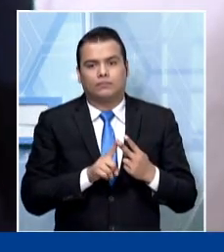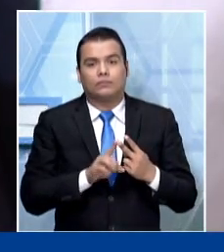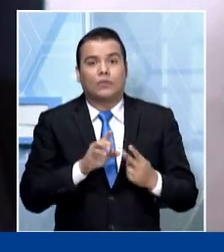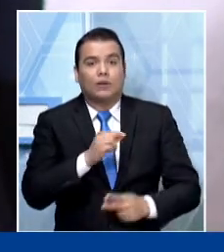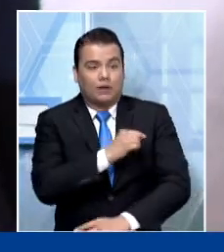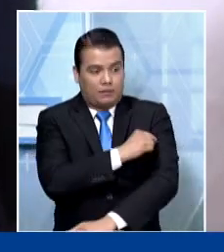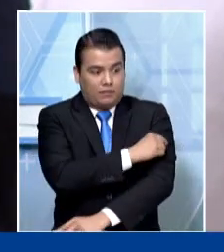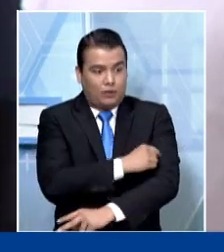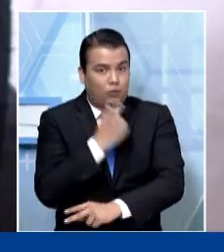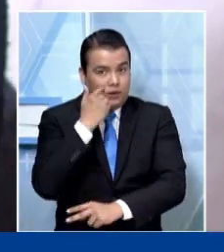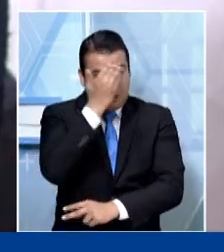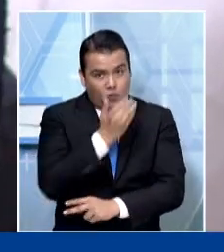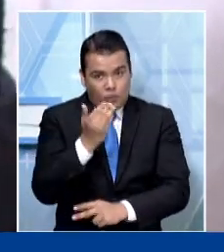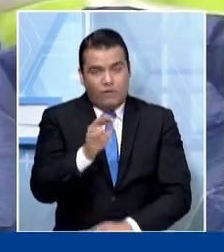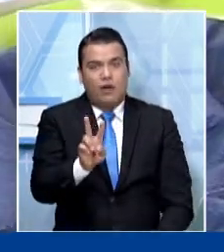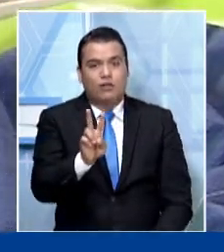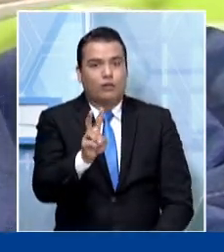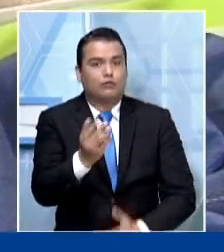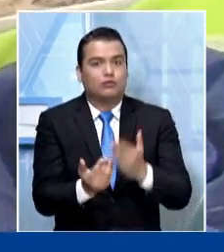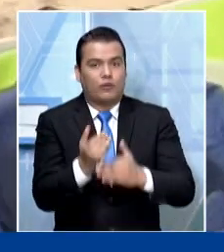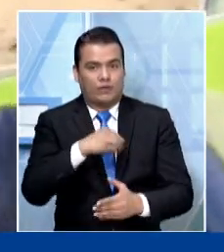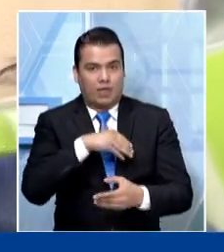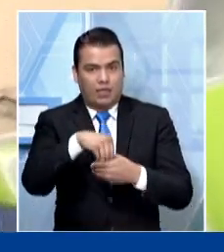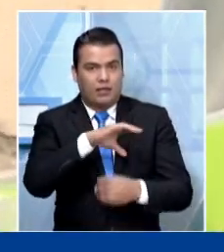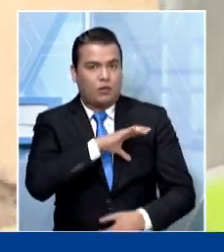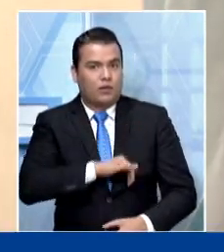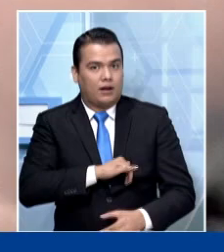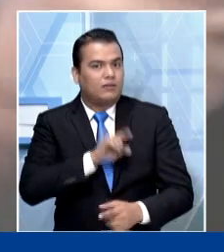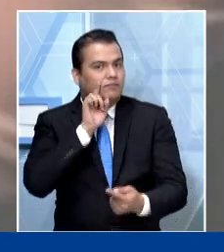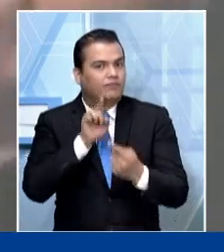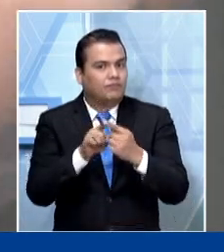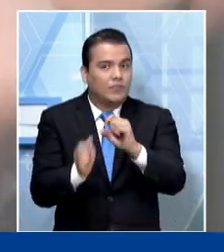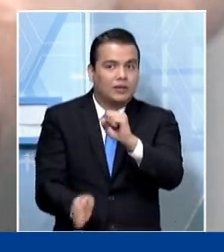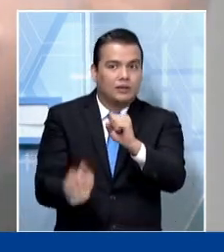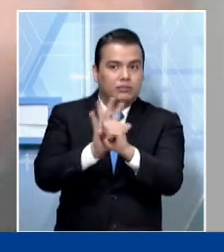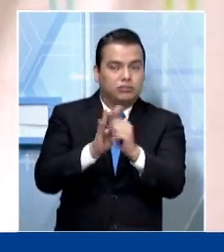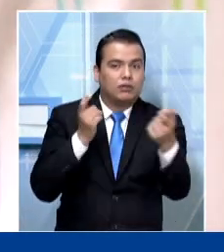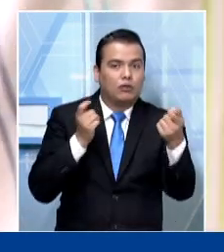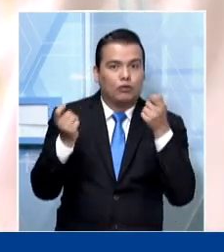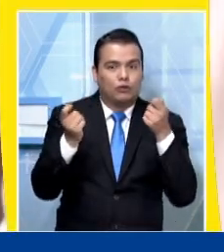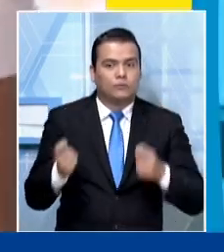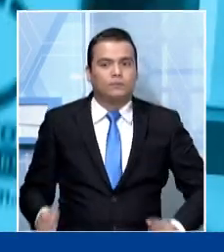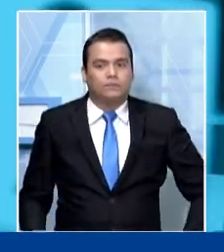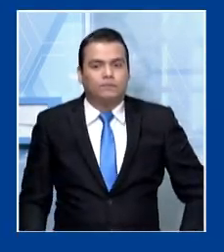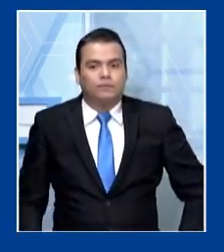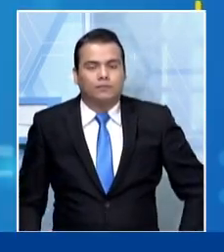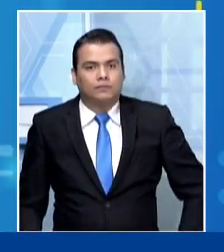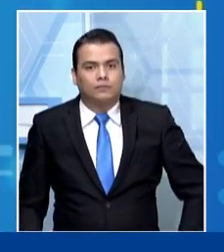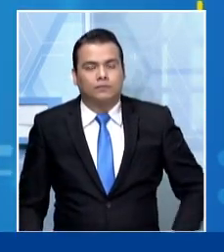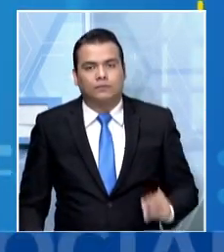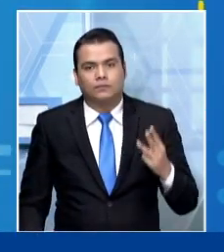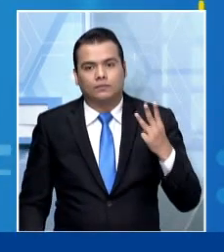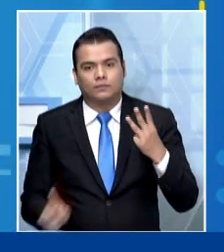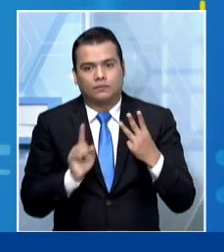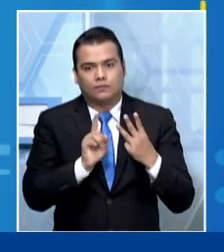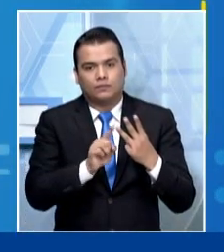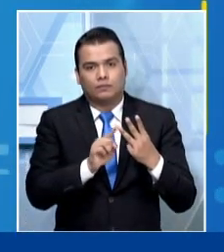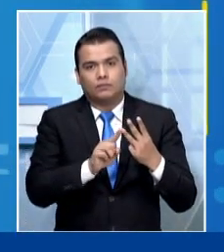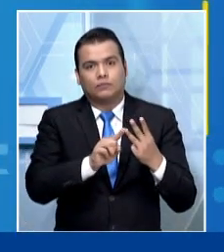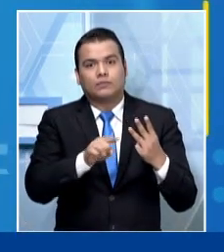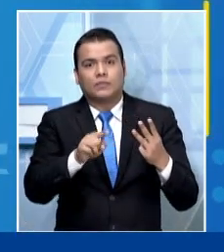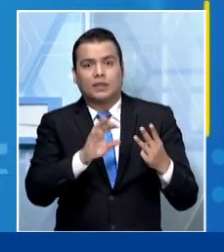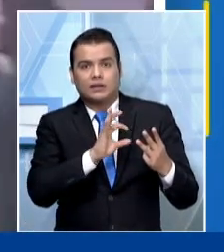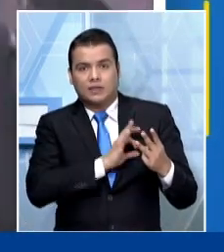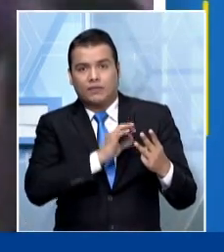Anuncian nuevos ensayos con dos vacunas en la capital del Valle para enfrentar los efectos del coronavirus. La indisciplina